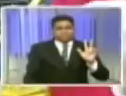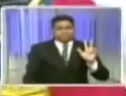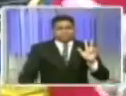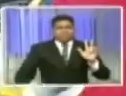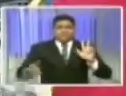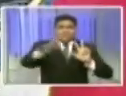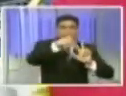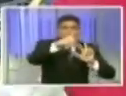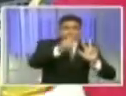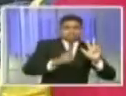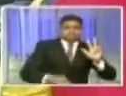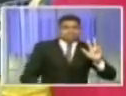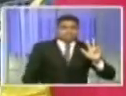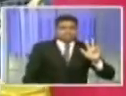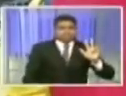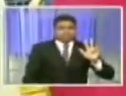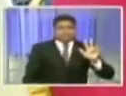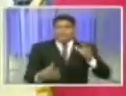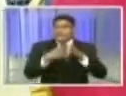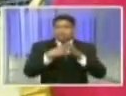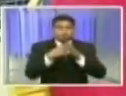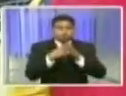Tercera línea, ¿no? En todos los estados.